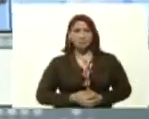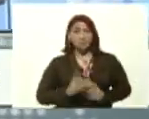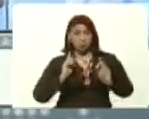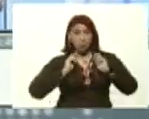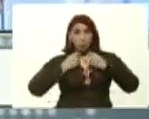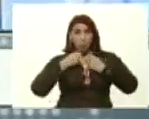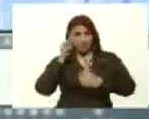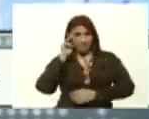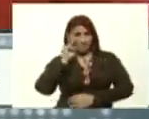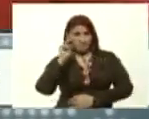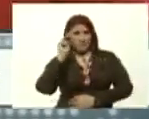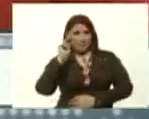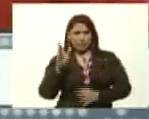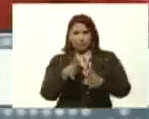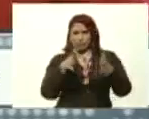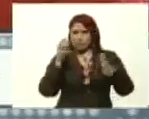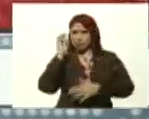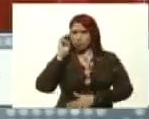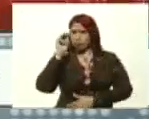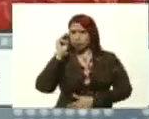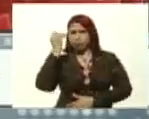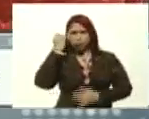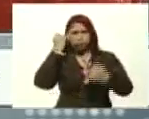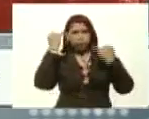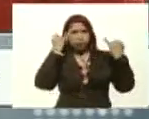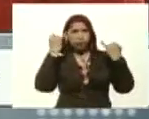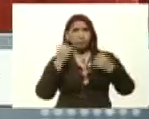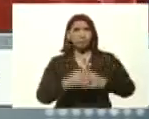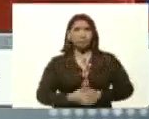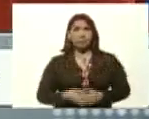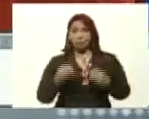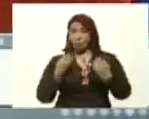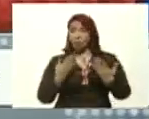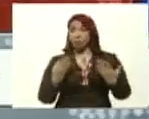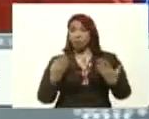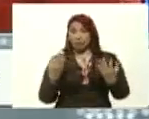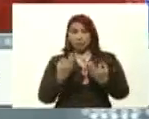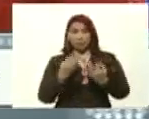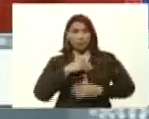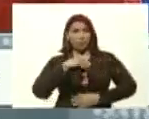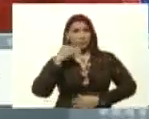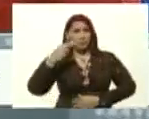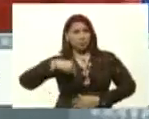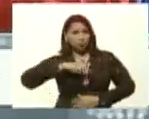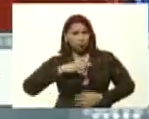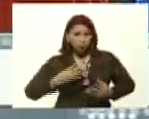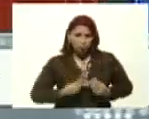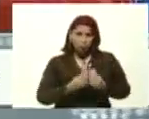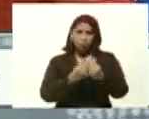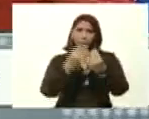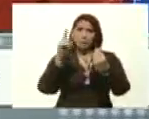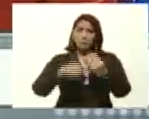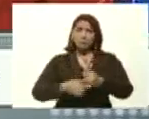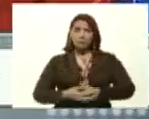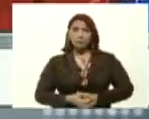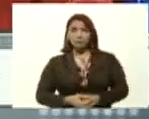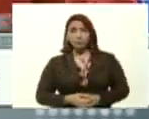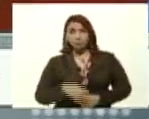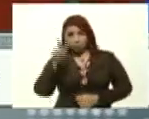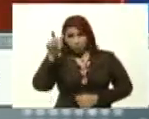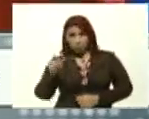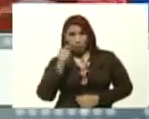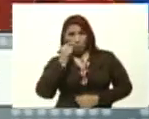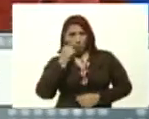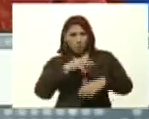Aristóbulo, maestro de maestros. Bueno, siempre está con nosotros. Él dejó un